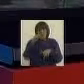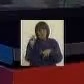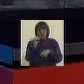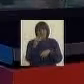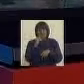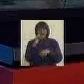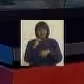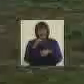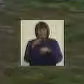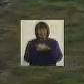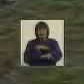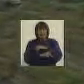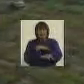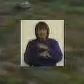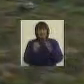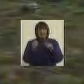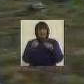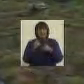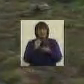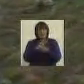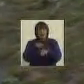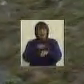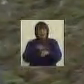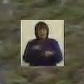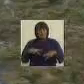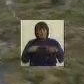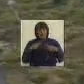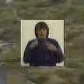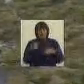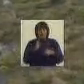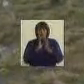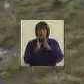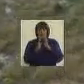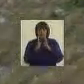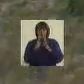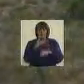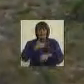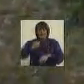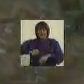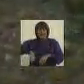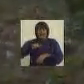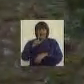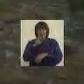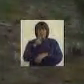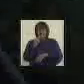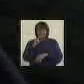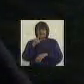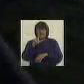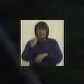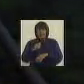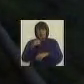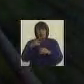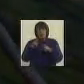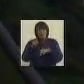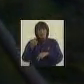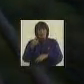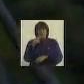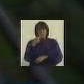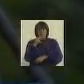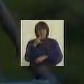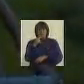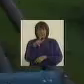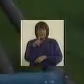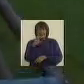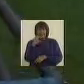del país que requieren de volver a su vida normal. La conversación de la presidenta Laura Chinchilla con su homólogo Hugo Chávez